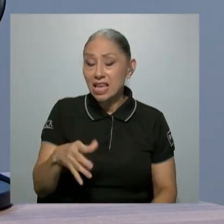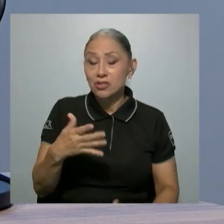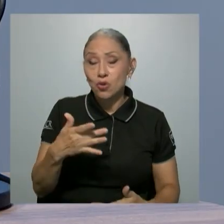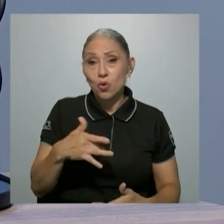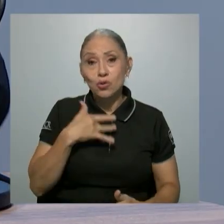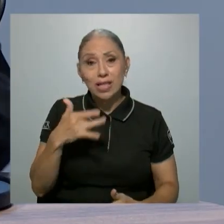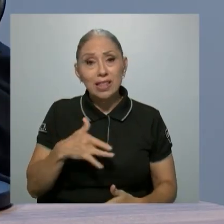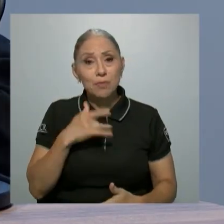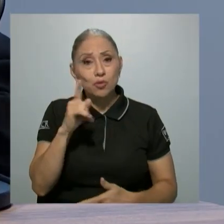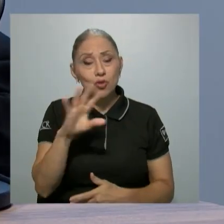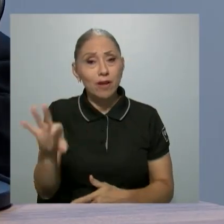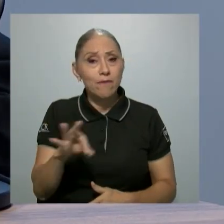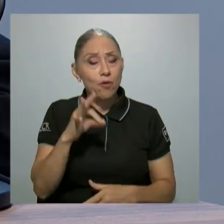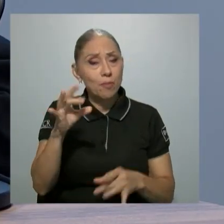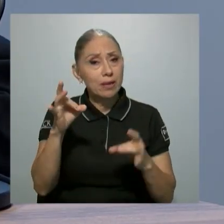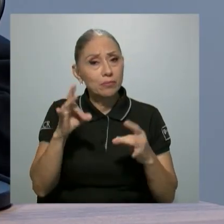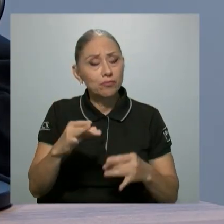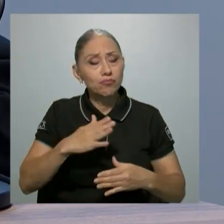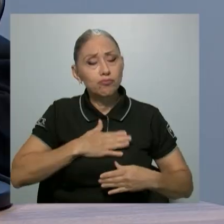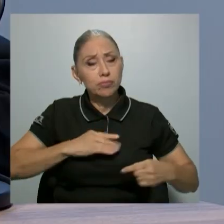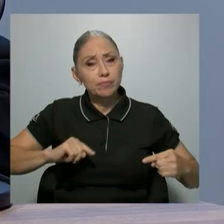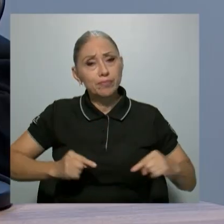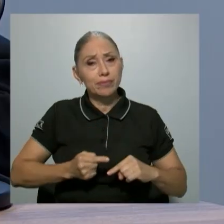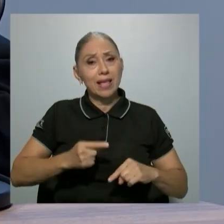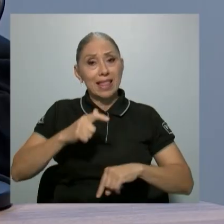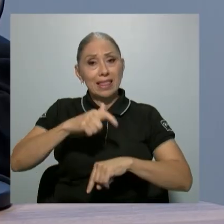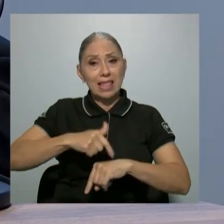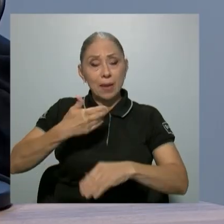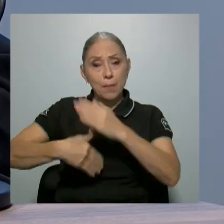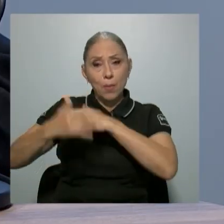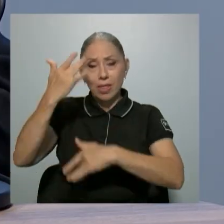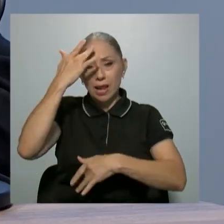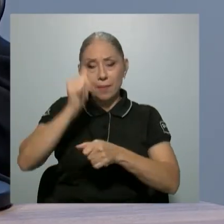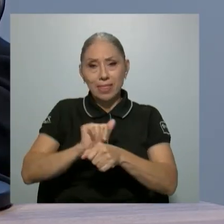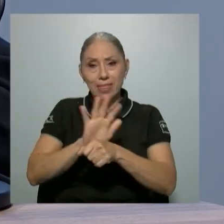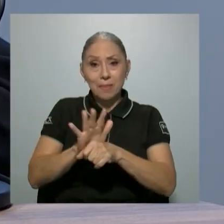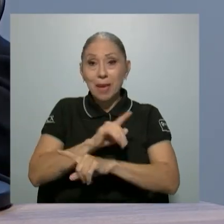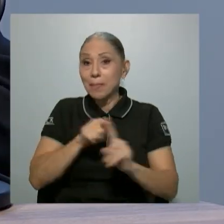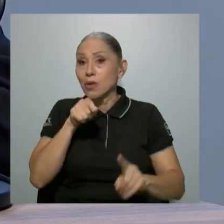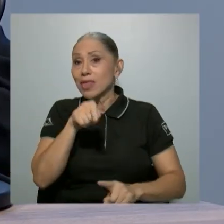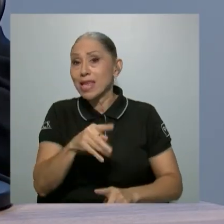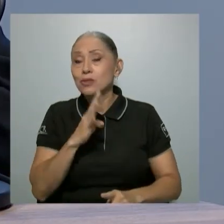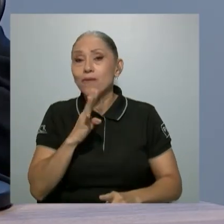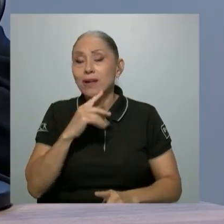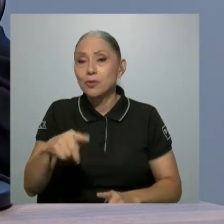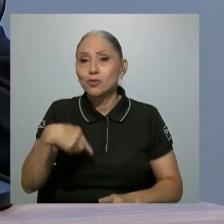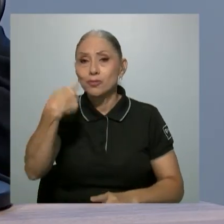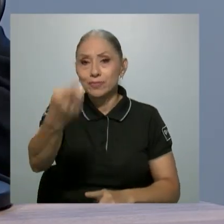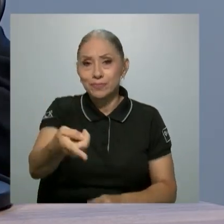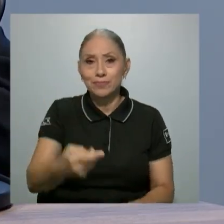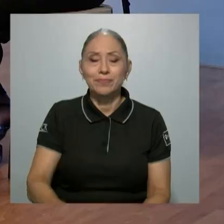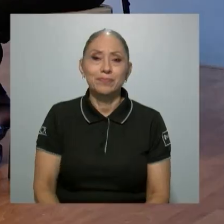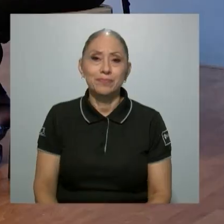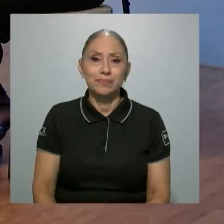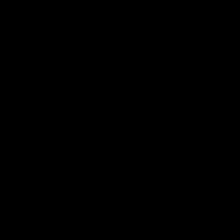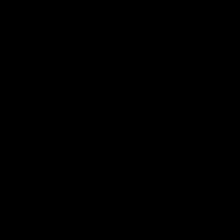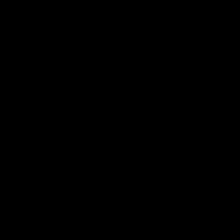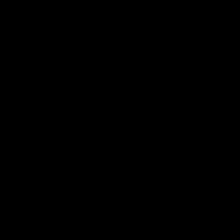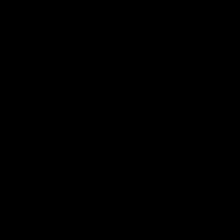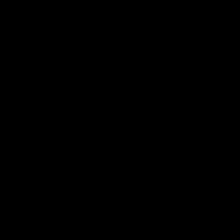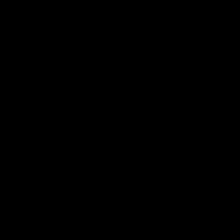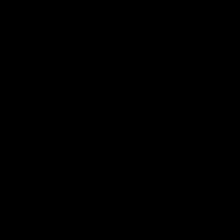gloriosa en la pandemia, pero hablaremos de eso y de otros temas en el siguiente segmento.